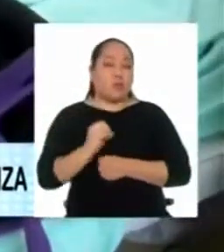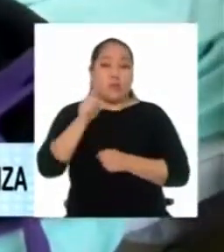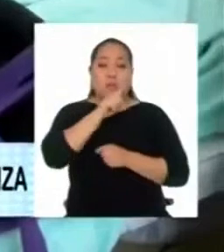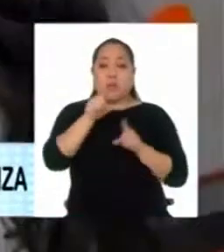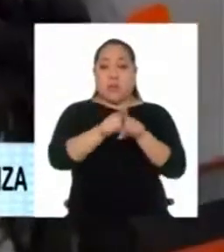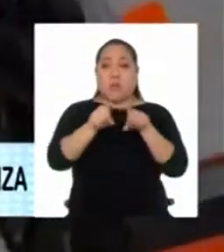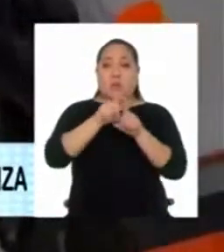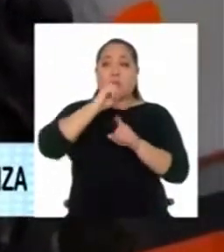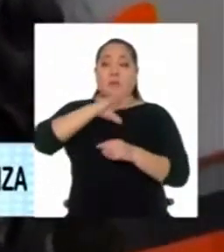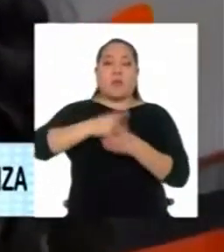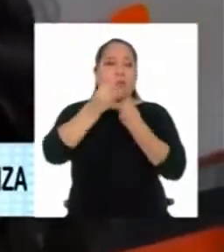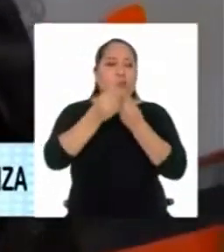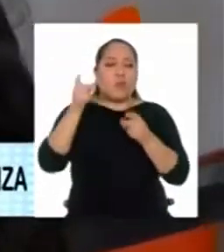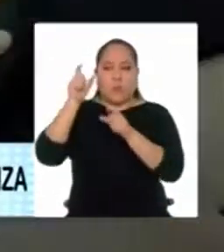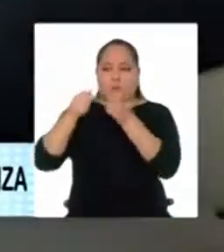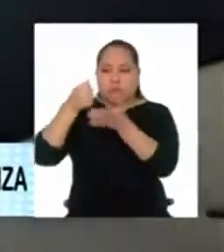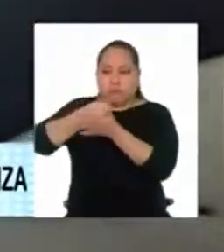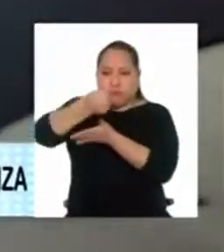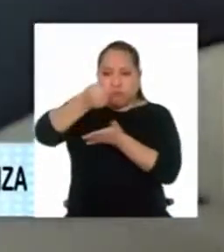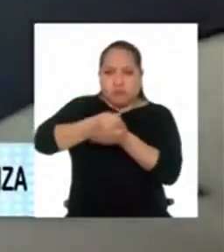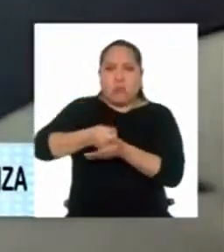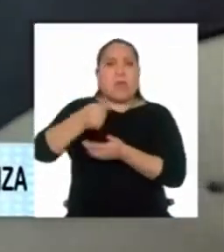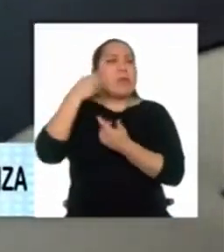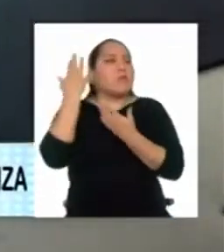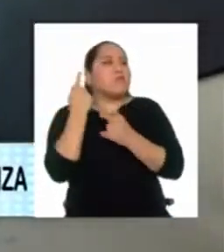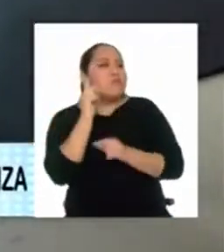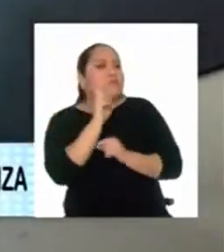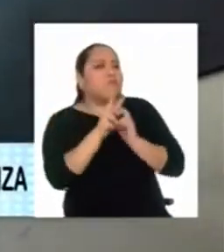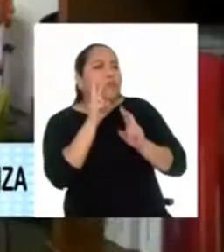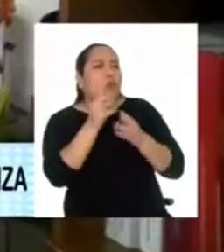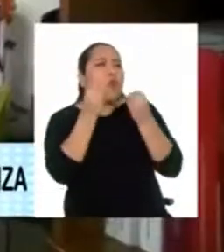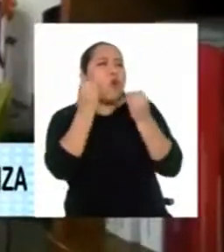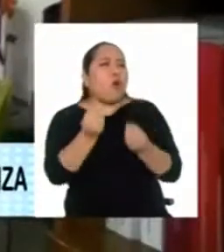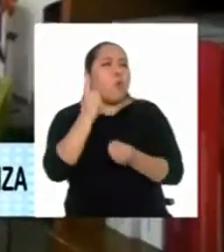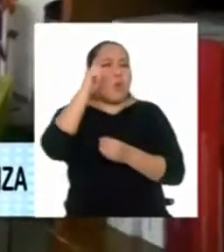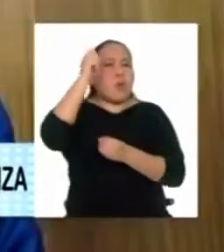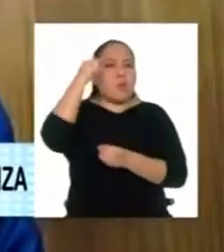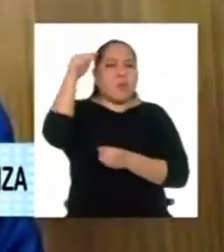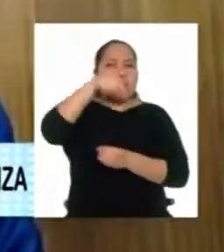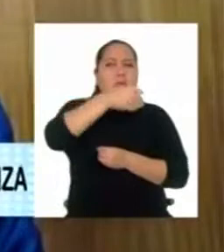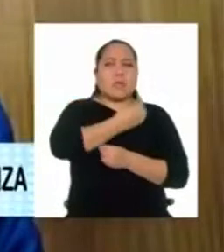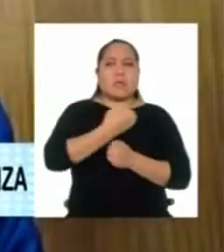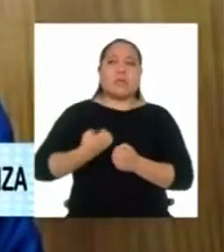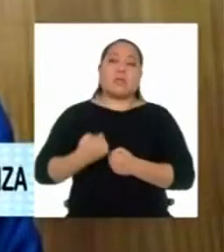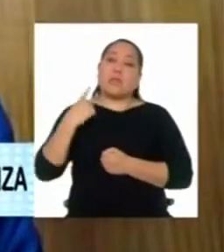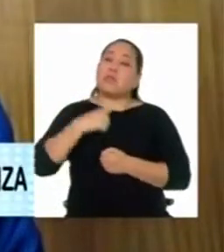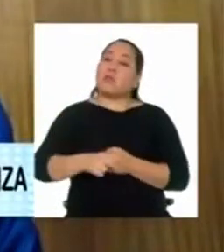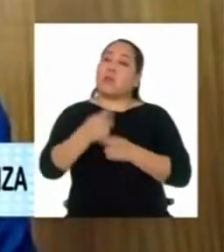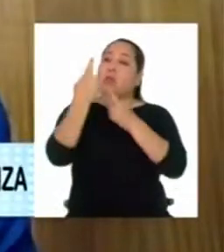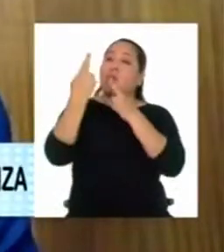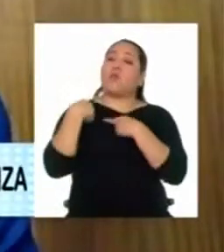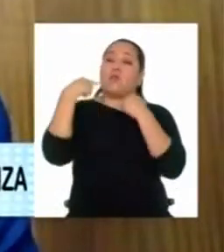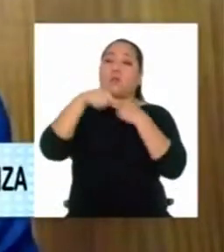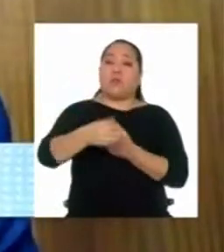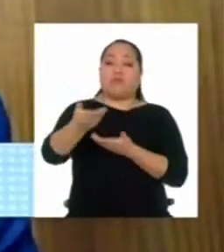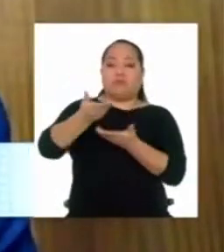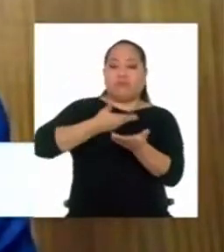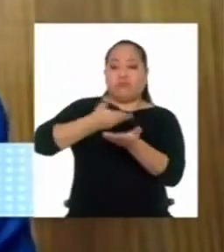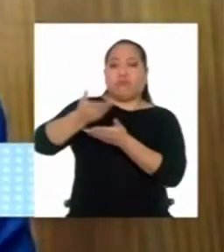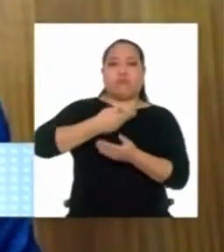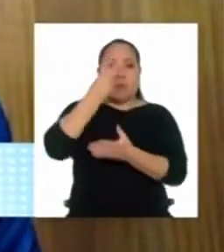que existen muchos inversionistas que esperan saber cuáles son los movimientos políticos del gobierno. Esa es una responsabilidad